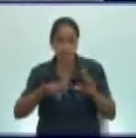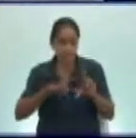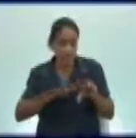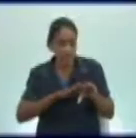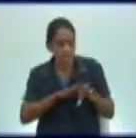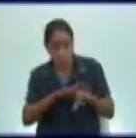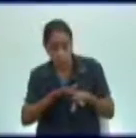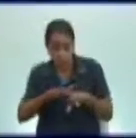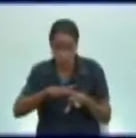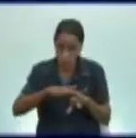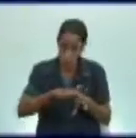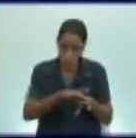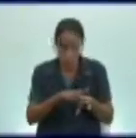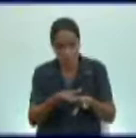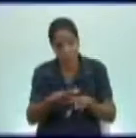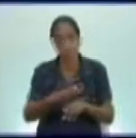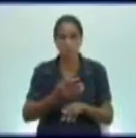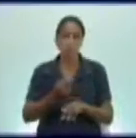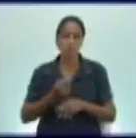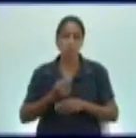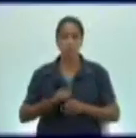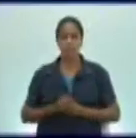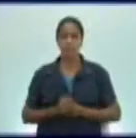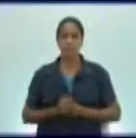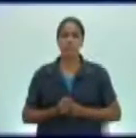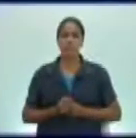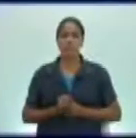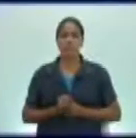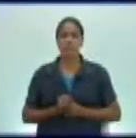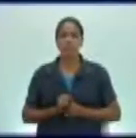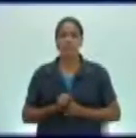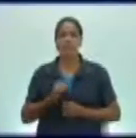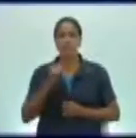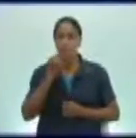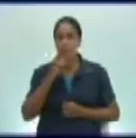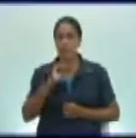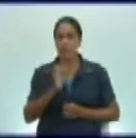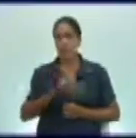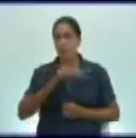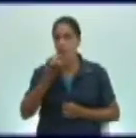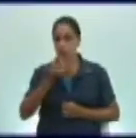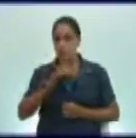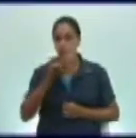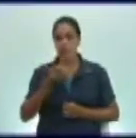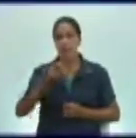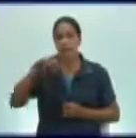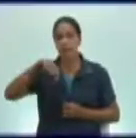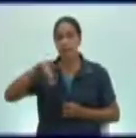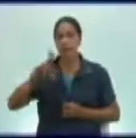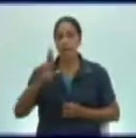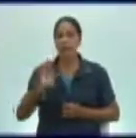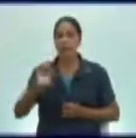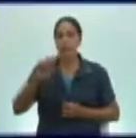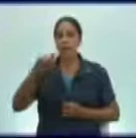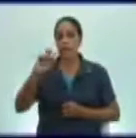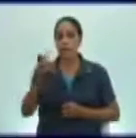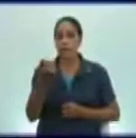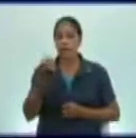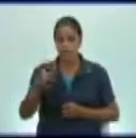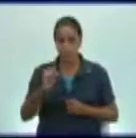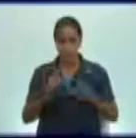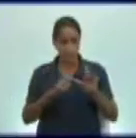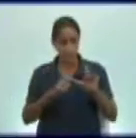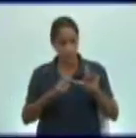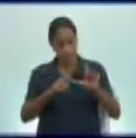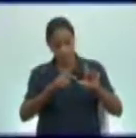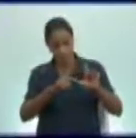circular y longitudinalmente. Estaba hablando también de las quetas, que era una adaptación que presentan